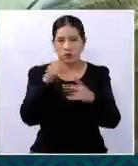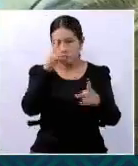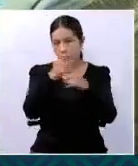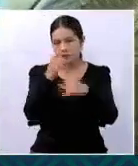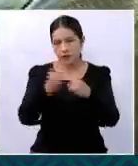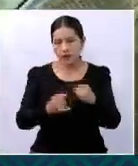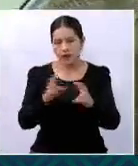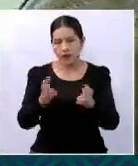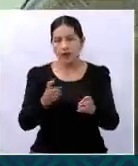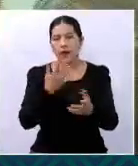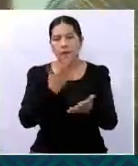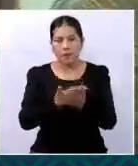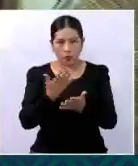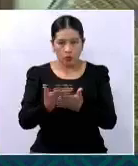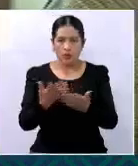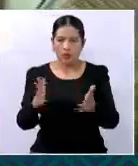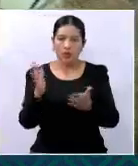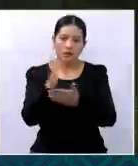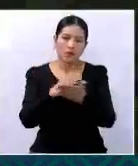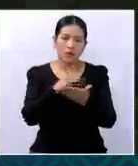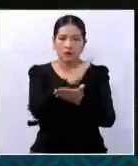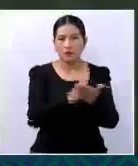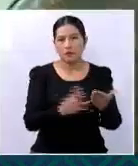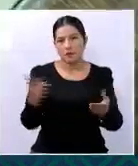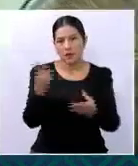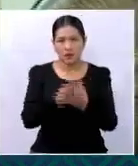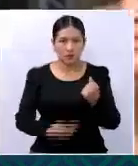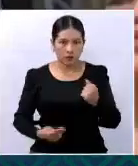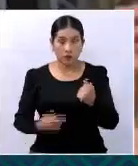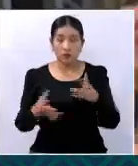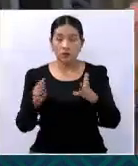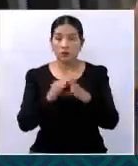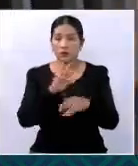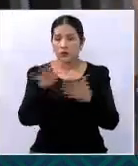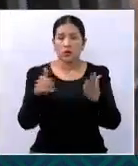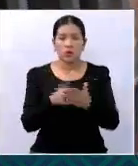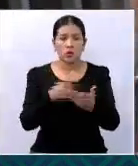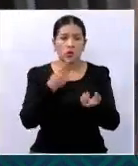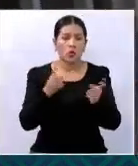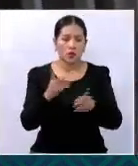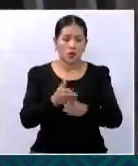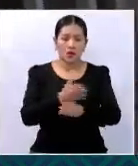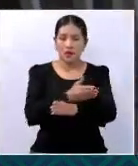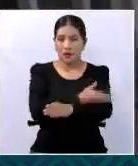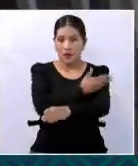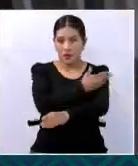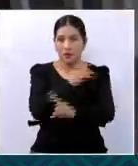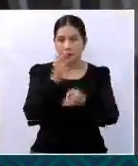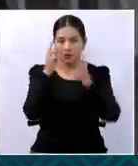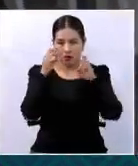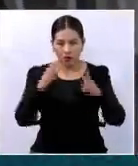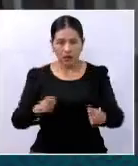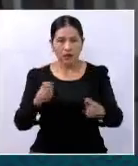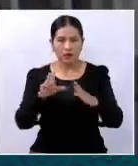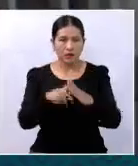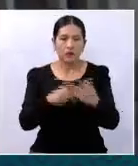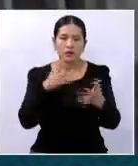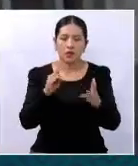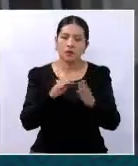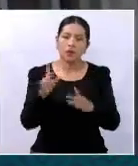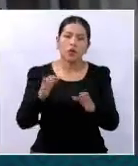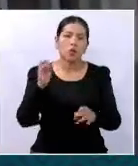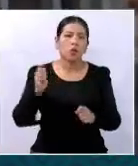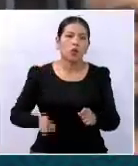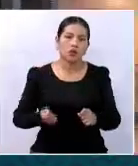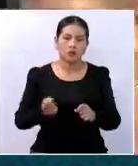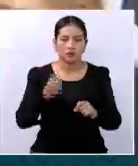que han sido planteados por ambas partes. Y lógicamente, una vez revisado todos los antecedentes, a través de un análisis ponderado, la juez va a determinar si da